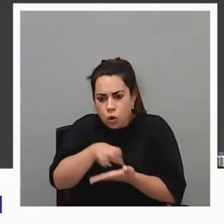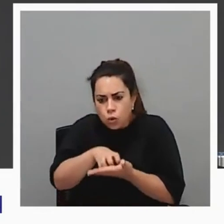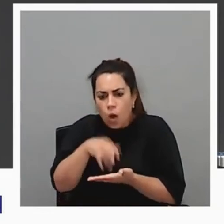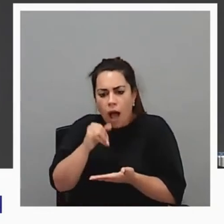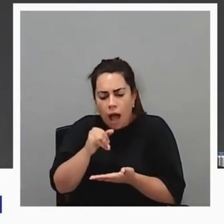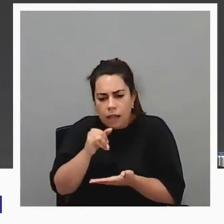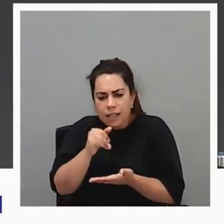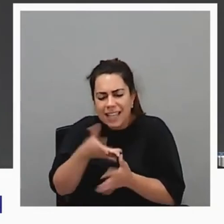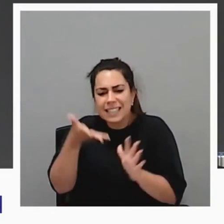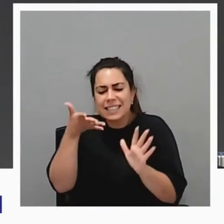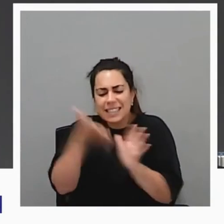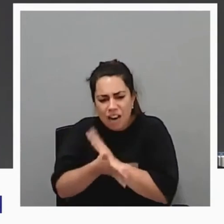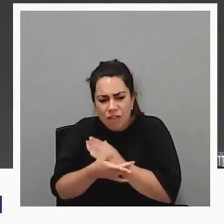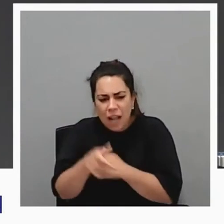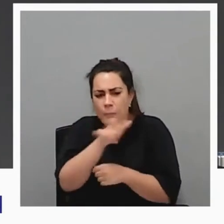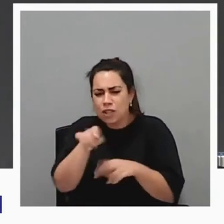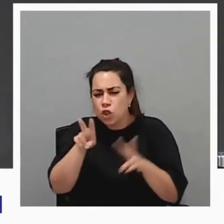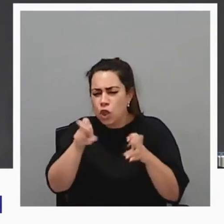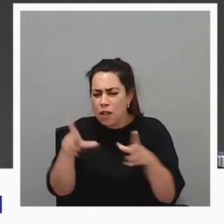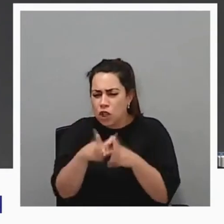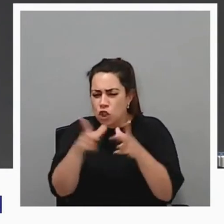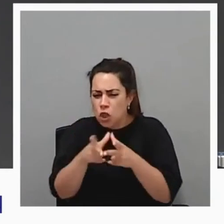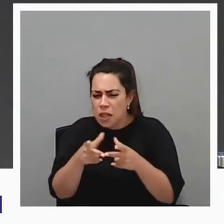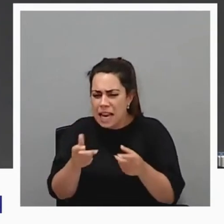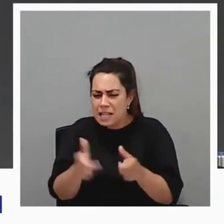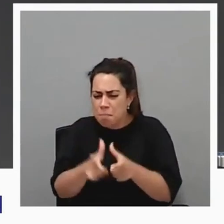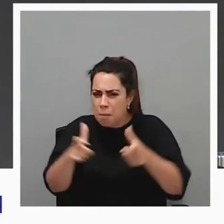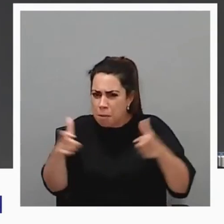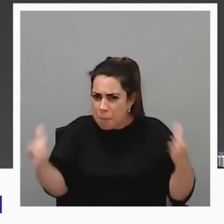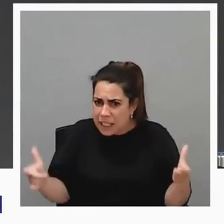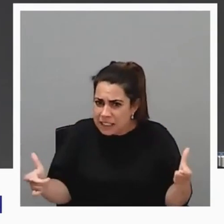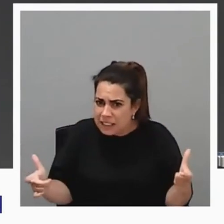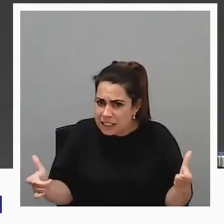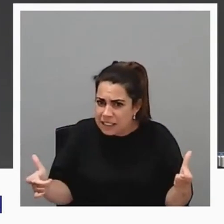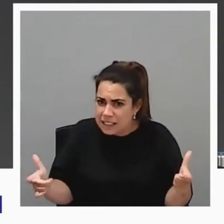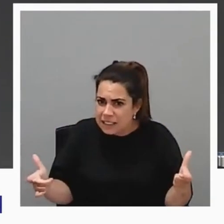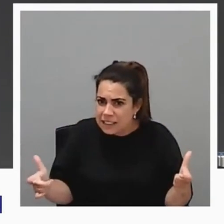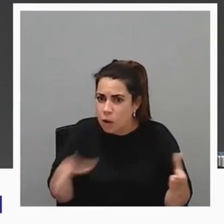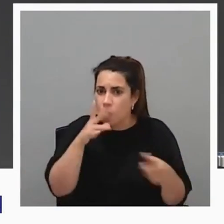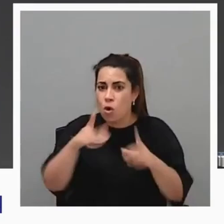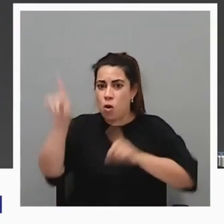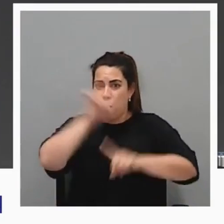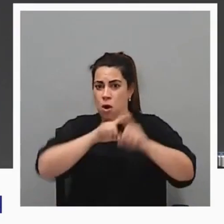número de innovadores sociales ante la cantidad de problemas que tenemos.